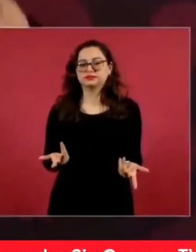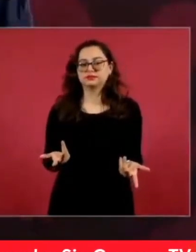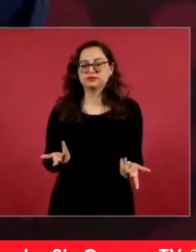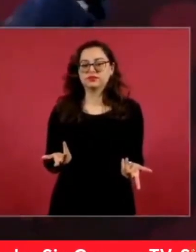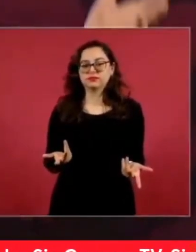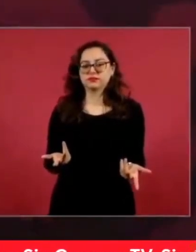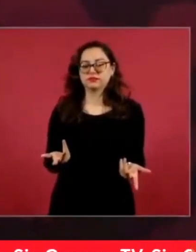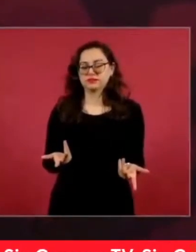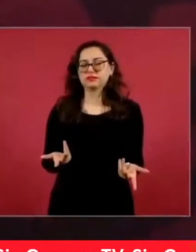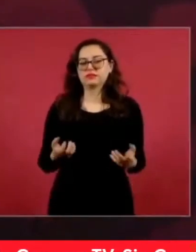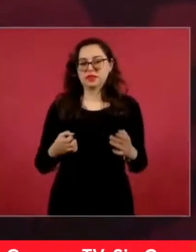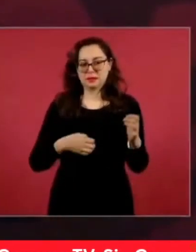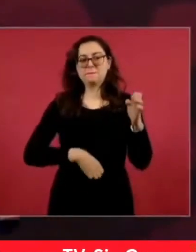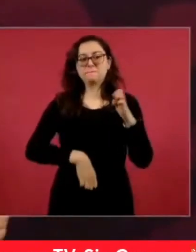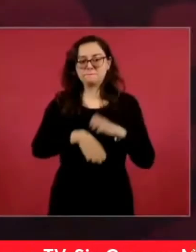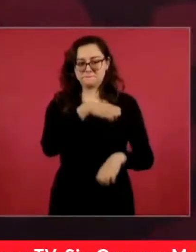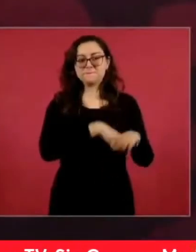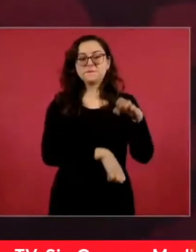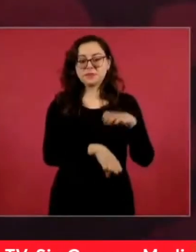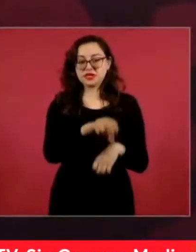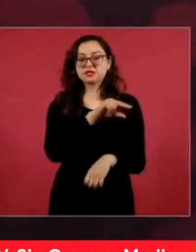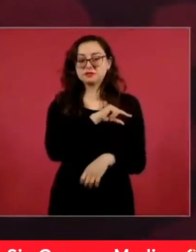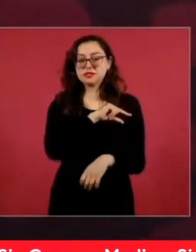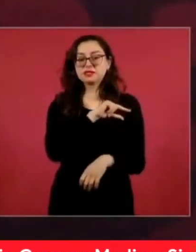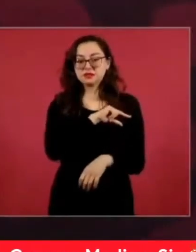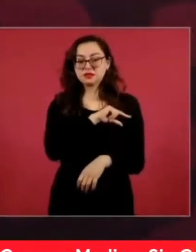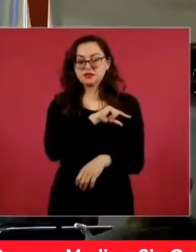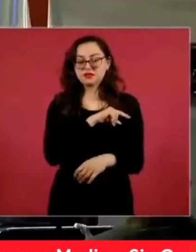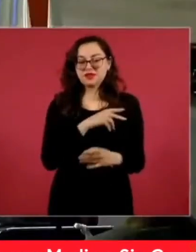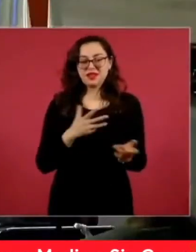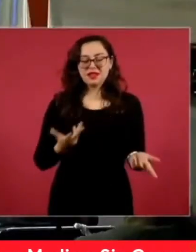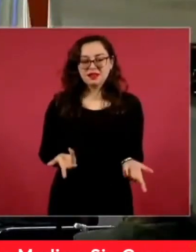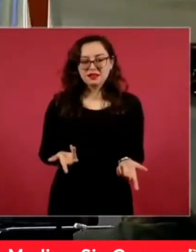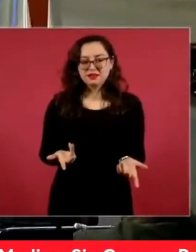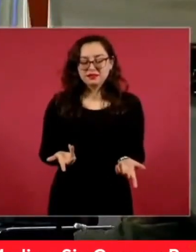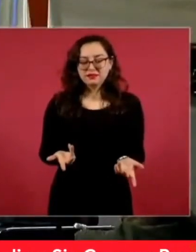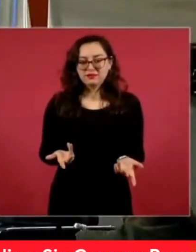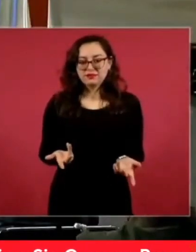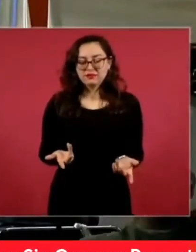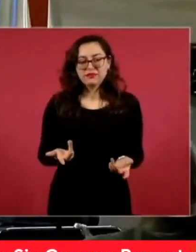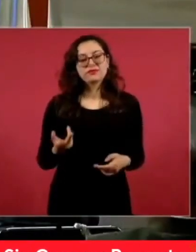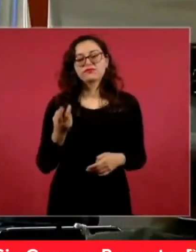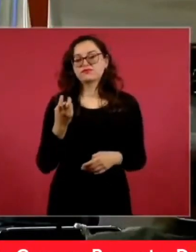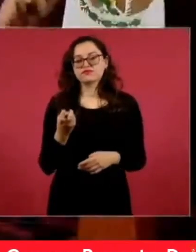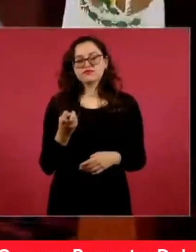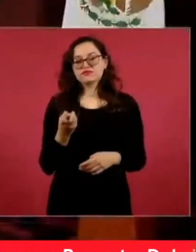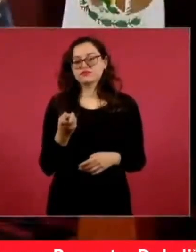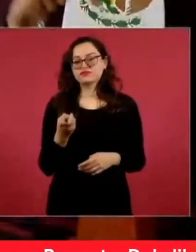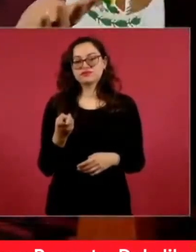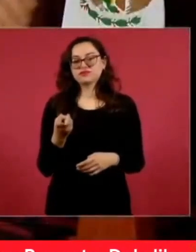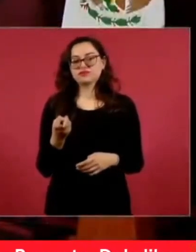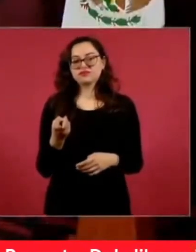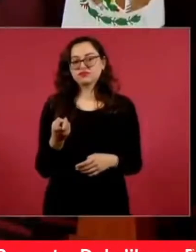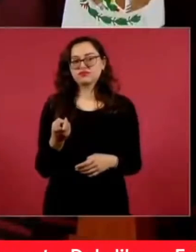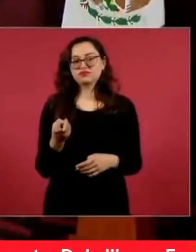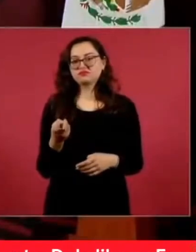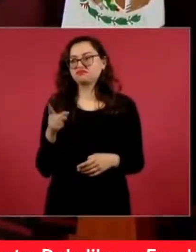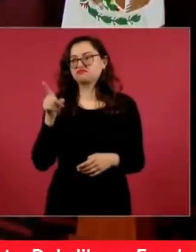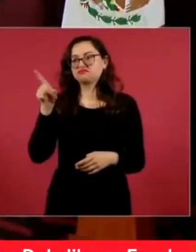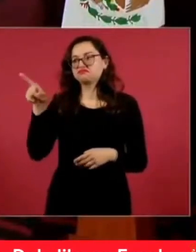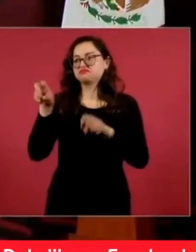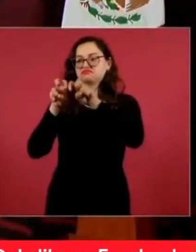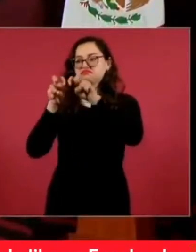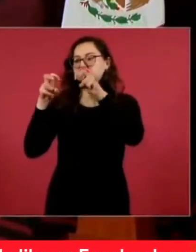las empresas particulares. Entonces, eso a los ministros no les importó.